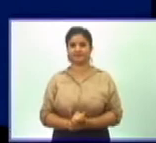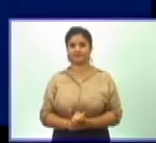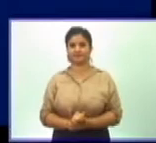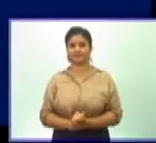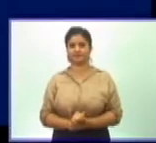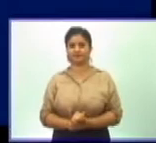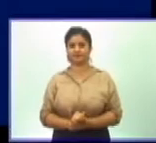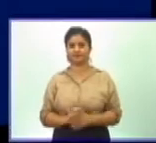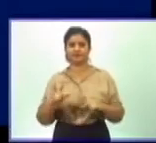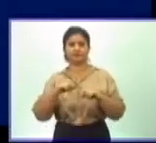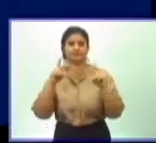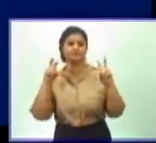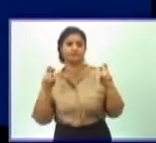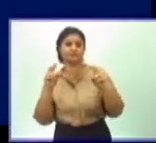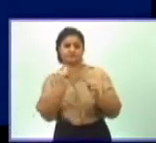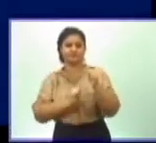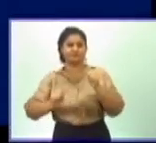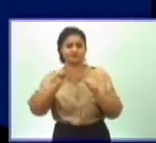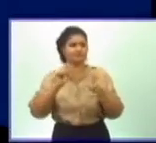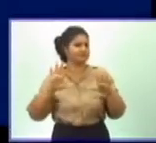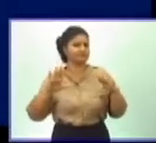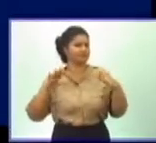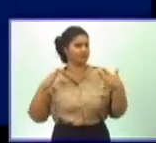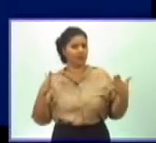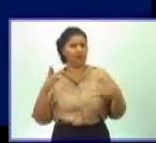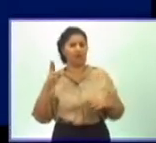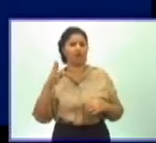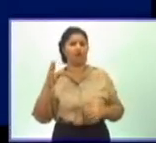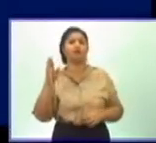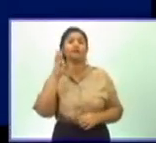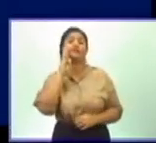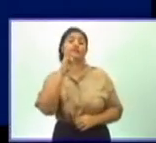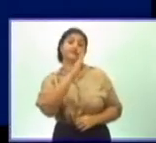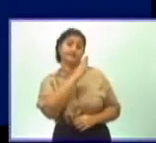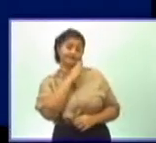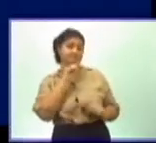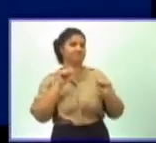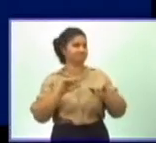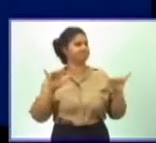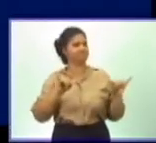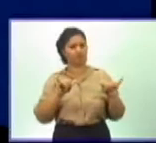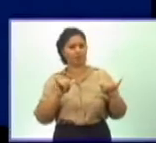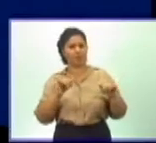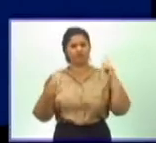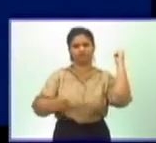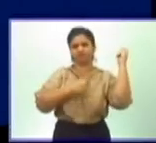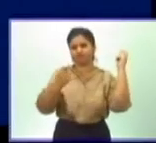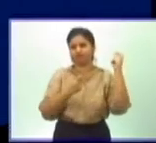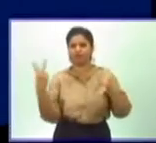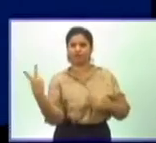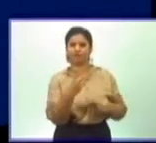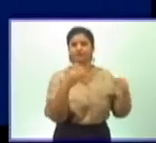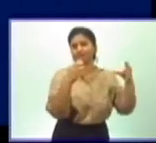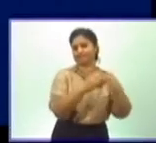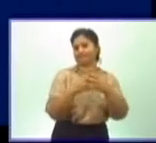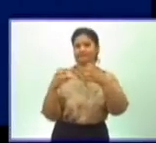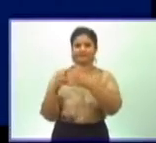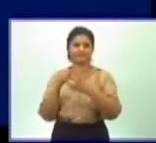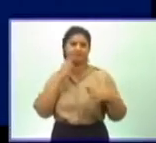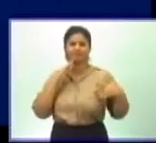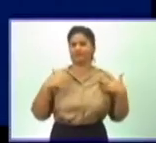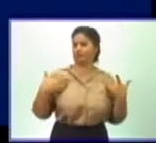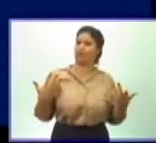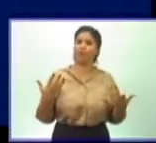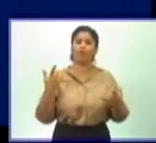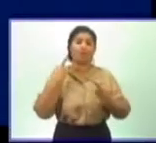del oportunismo social. La lucha entre conductas opuestas. Recuerden que la obra dramática, ya ustedes conocen de Romeo y Julieta y